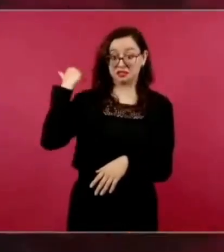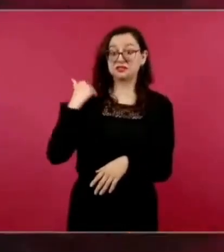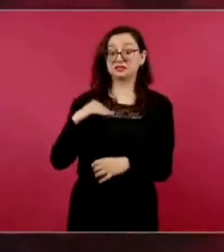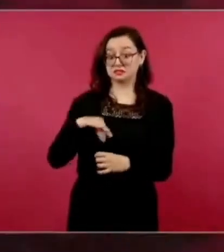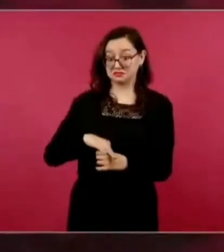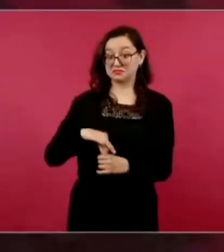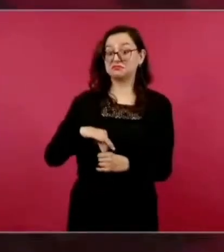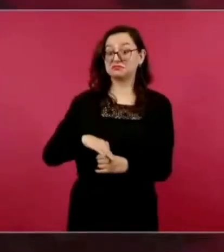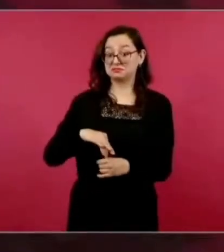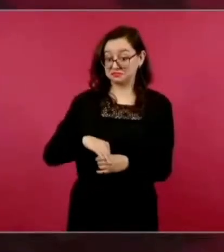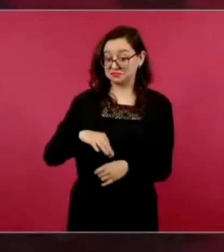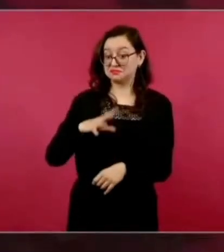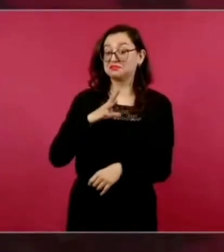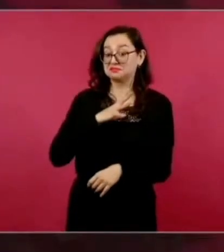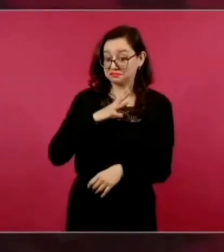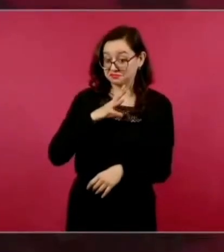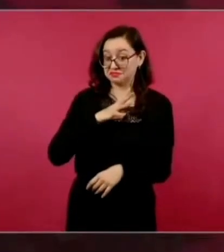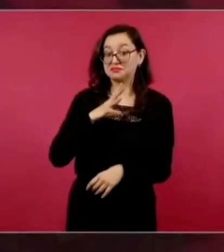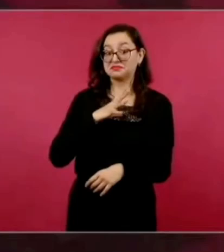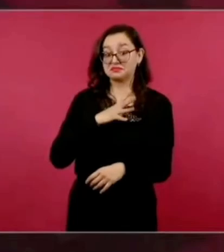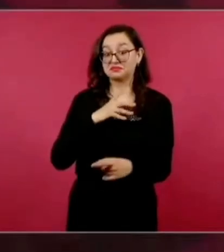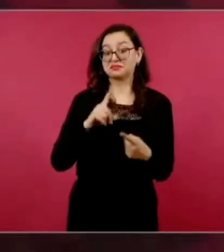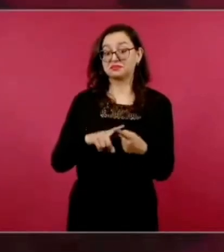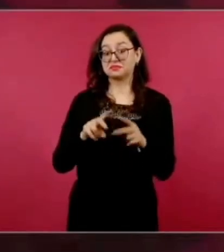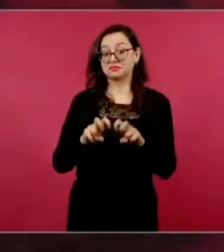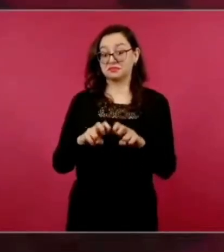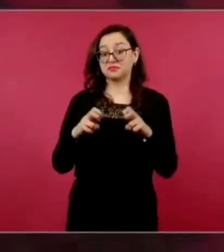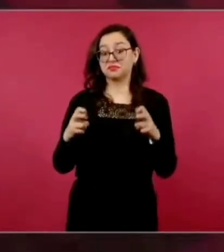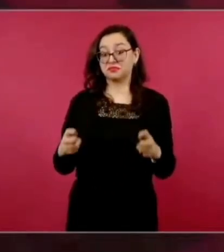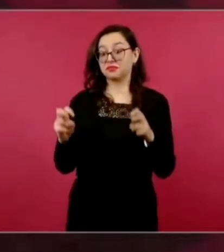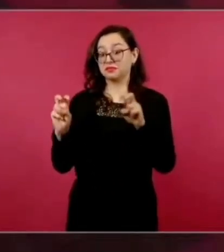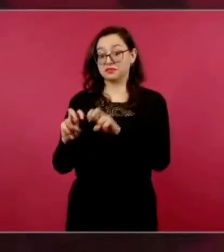a los ministros de la Corte, eran magistrados,